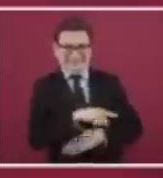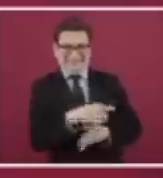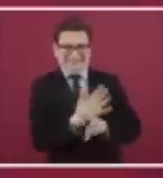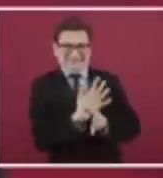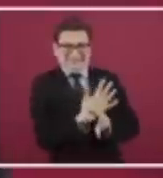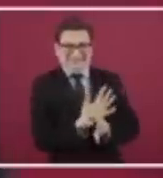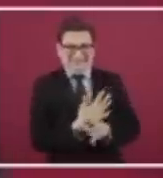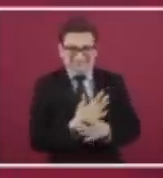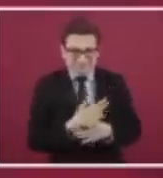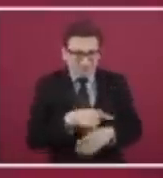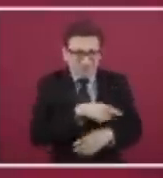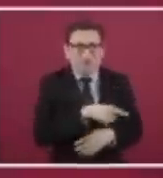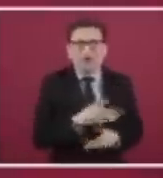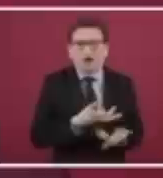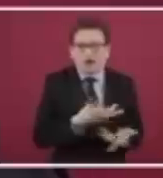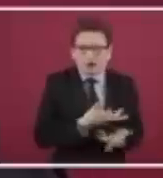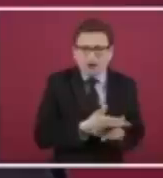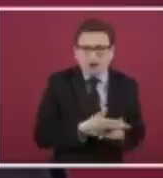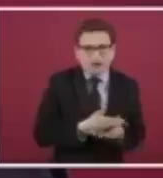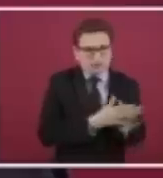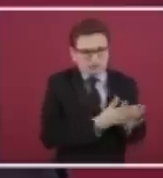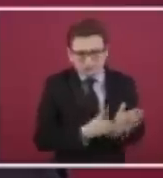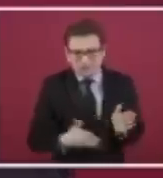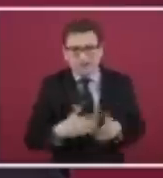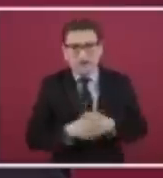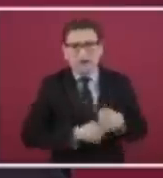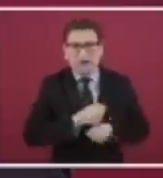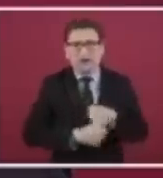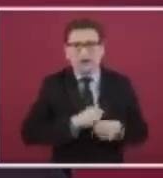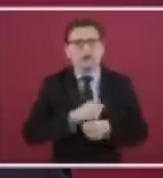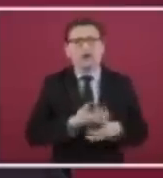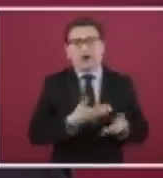crecimiento en 36 años.